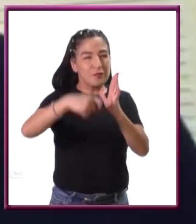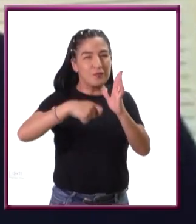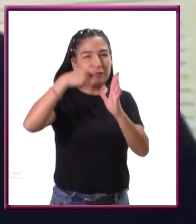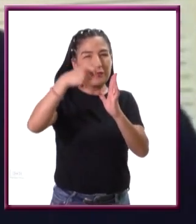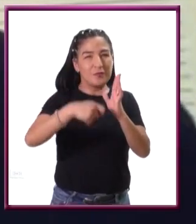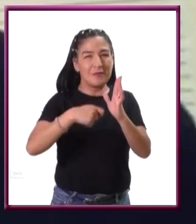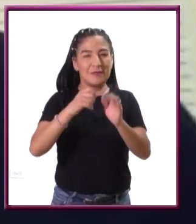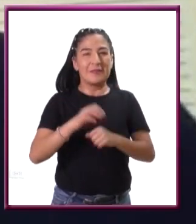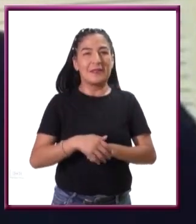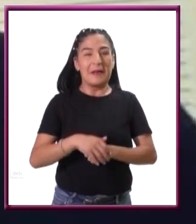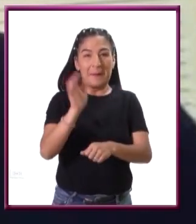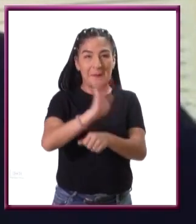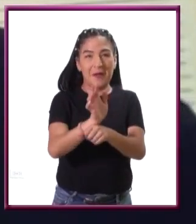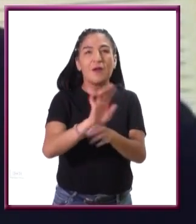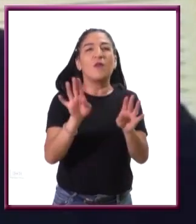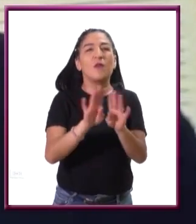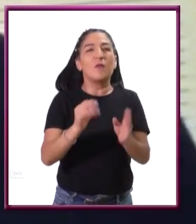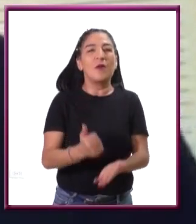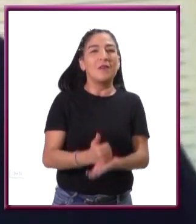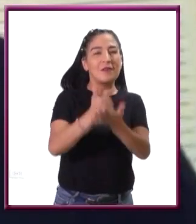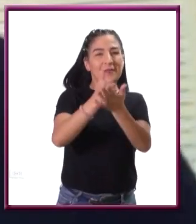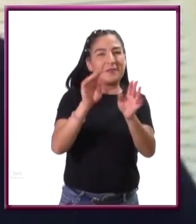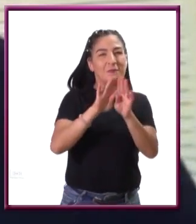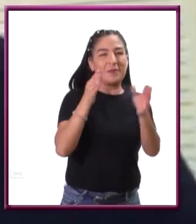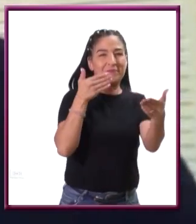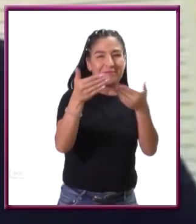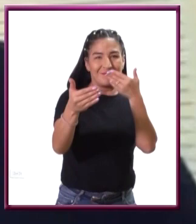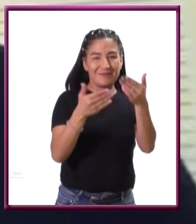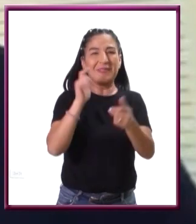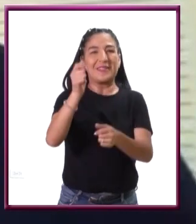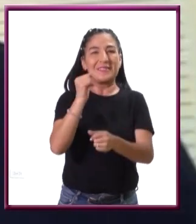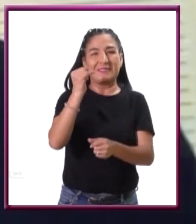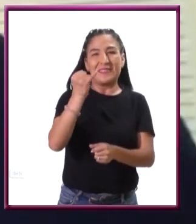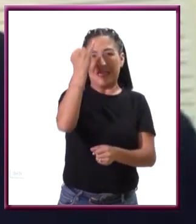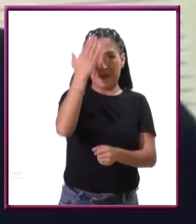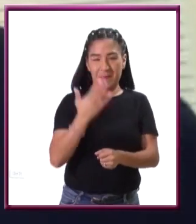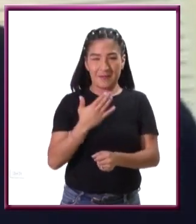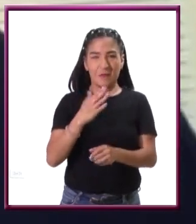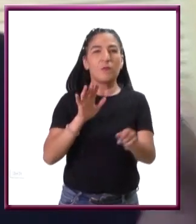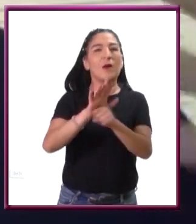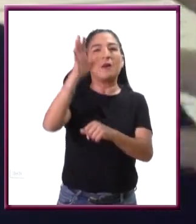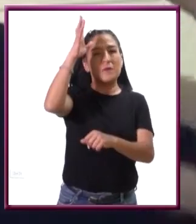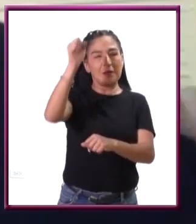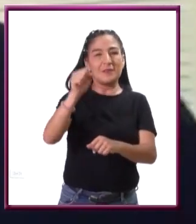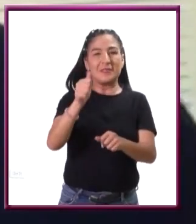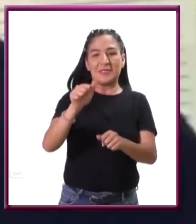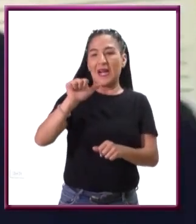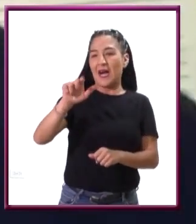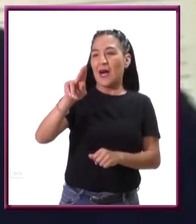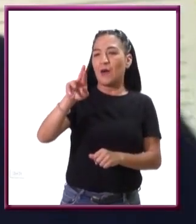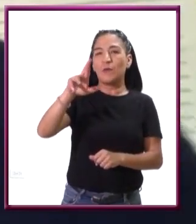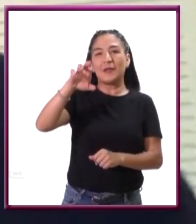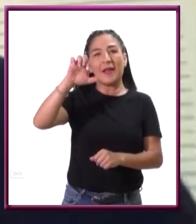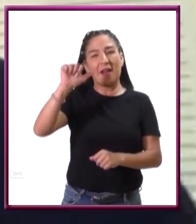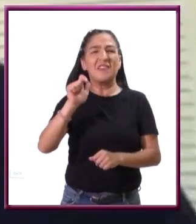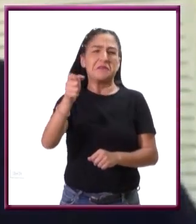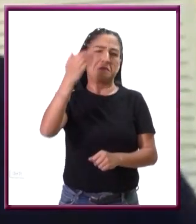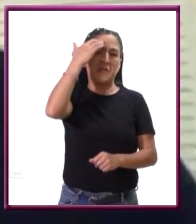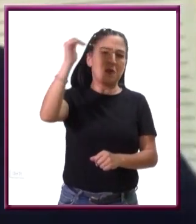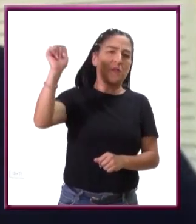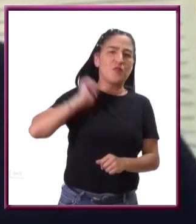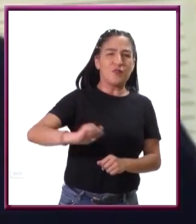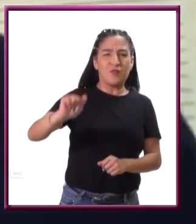matemáticas te pueden ayudar a tener una proporción de la imagen. Recordemos que hay un concepto que se llama proporción áurea, que se conoce desde la antigüedad, desde los griegos ya se